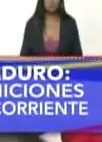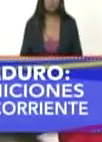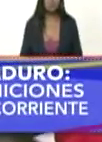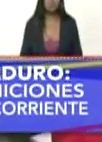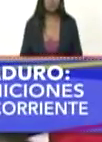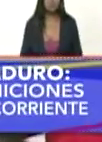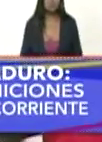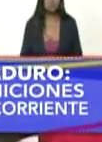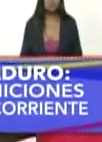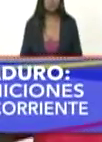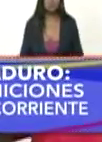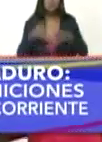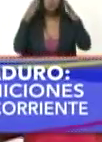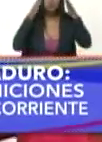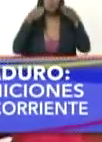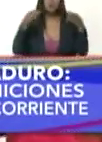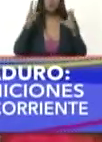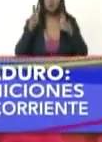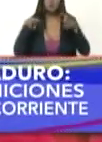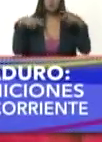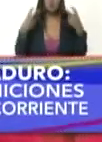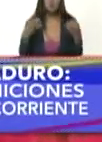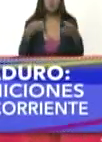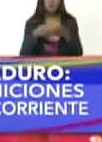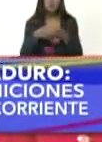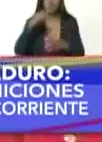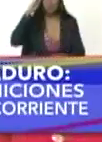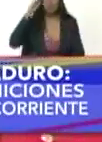y forma la nueva generación de oficiales